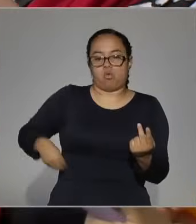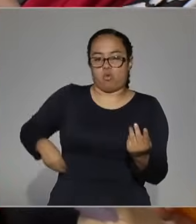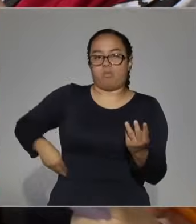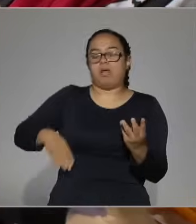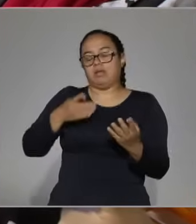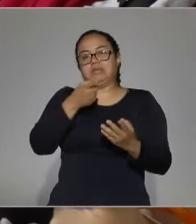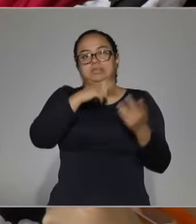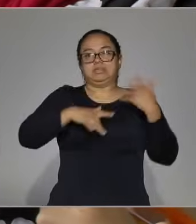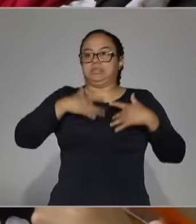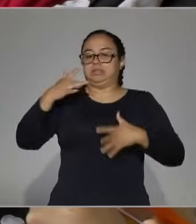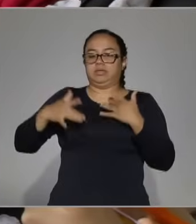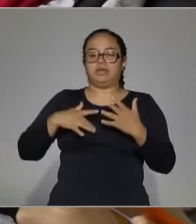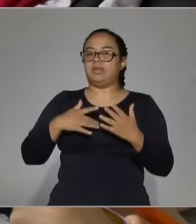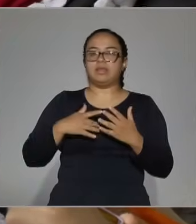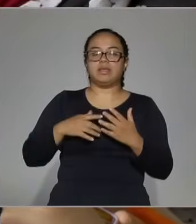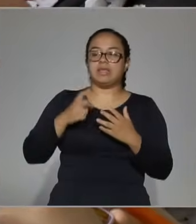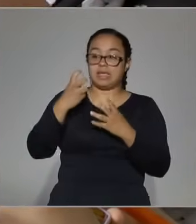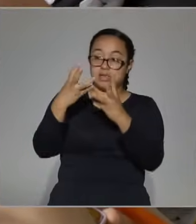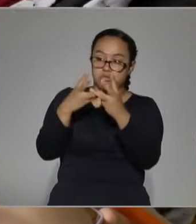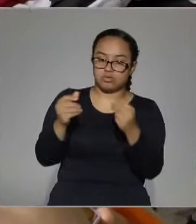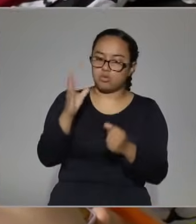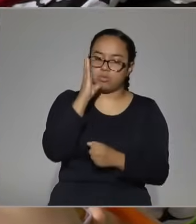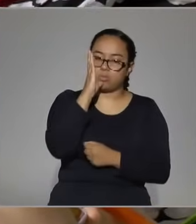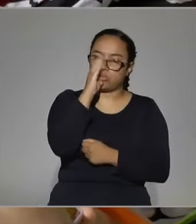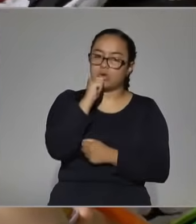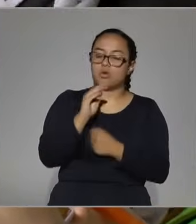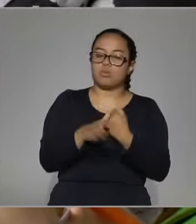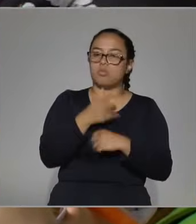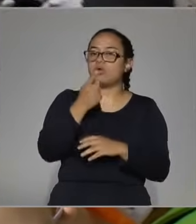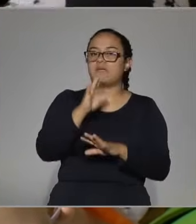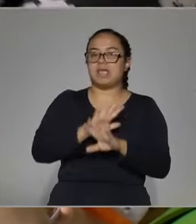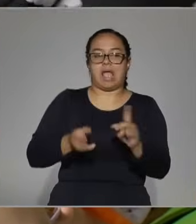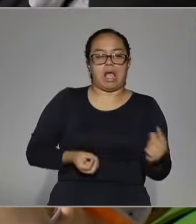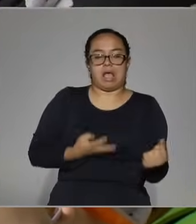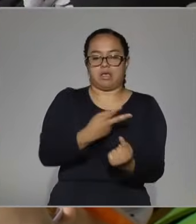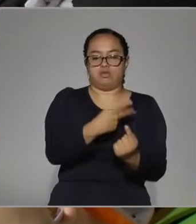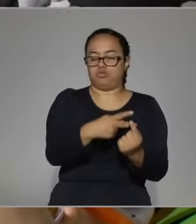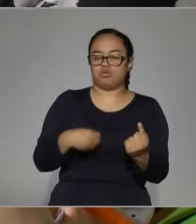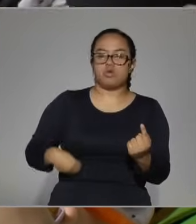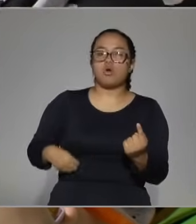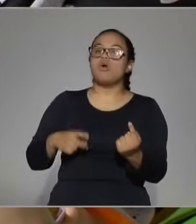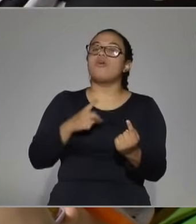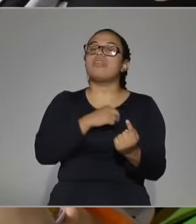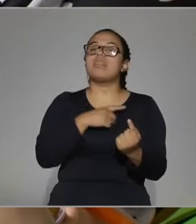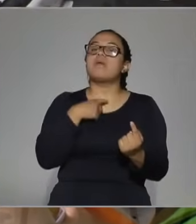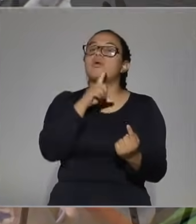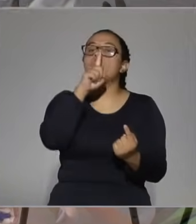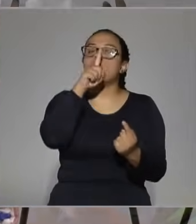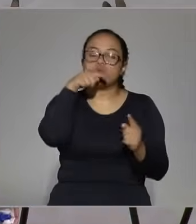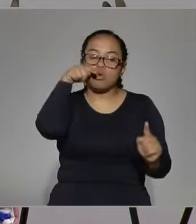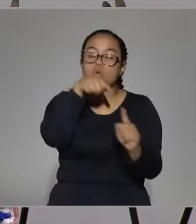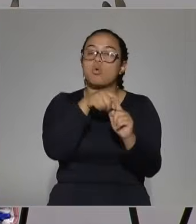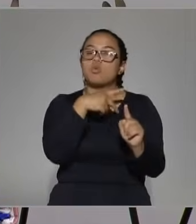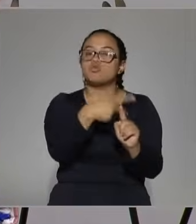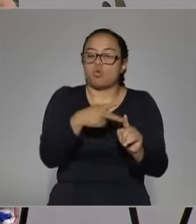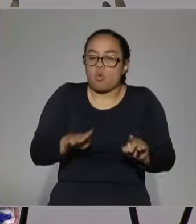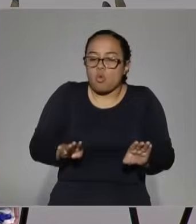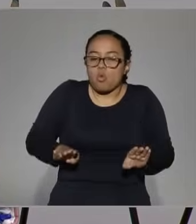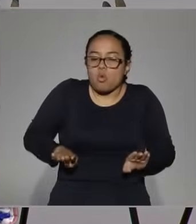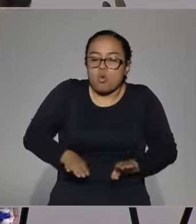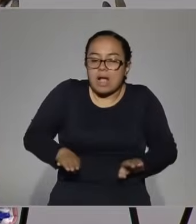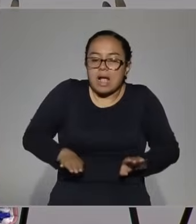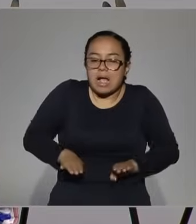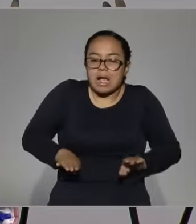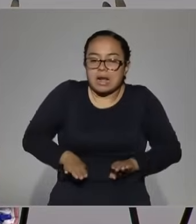no le das posibilidad de ir hacia la solución porque ya es parte de su identidad. Entonces te centras en la conducta de esa persona y ese es el problema. Ahora